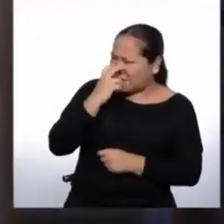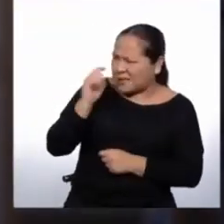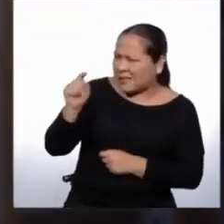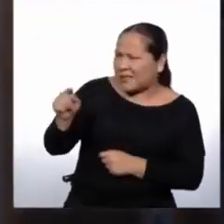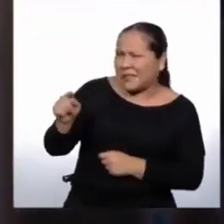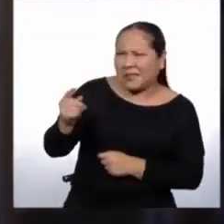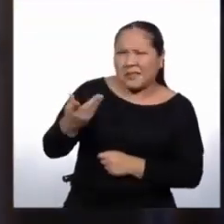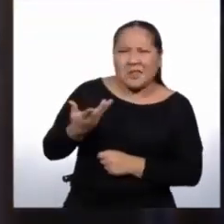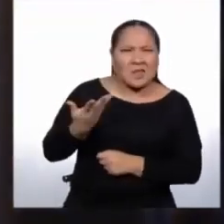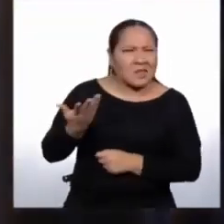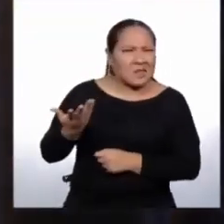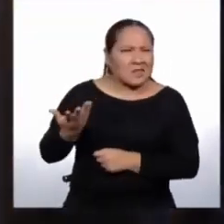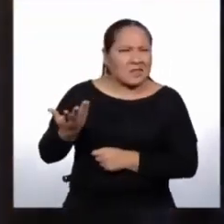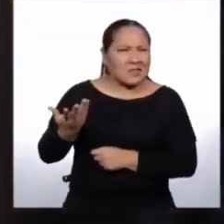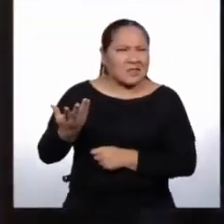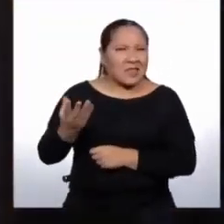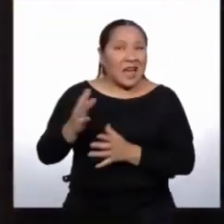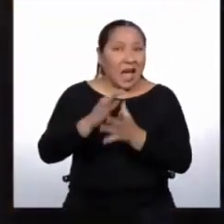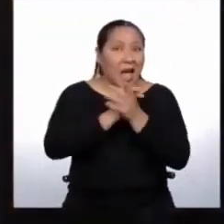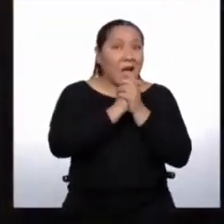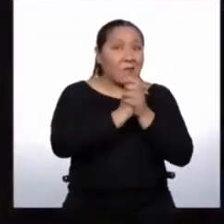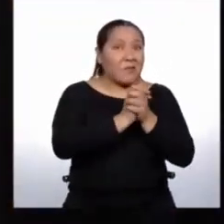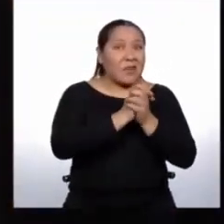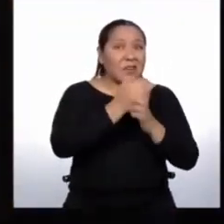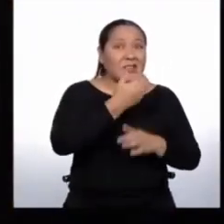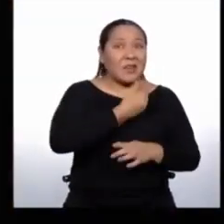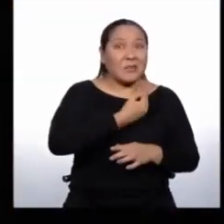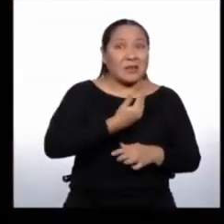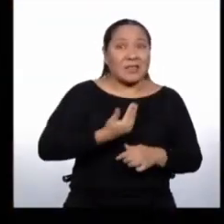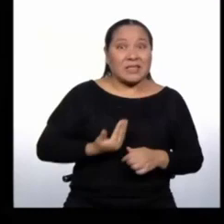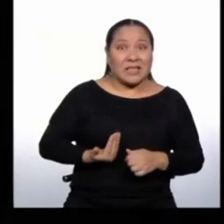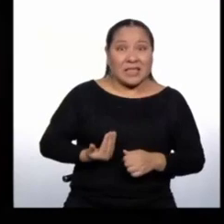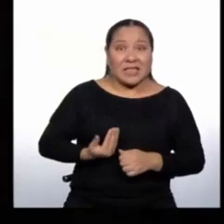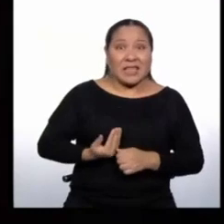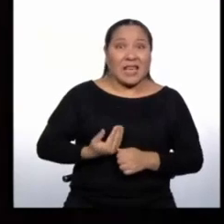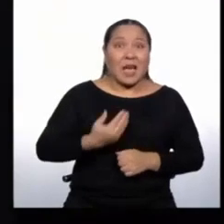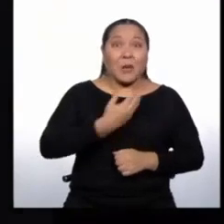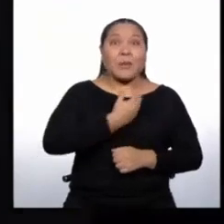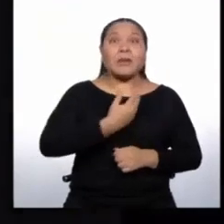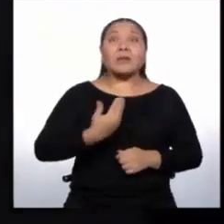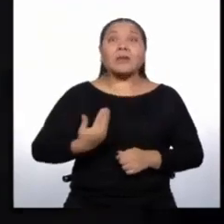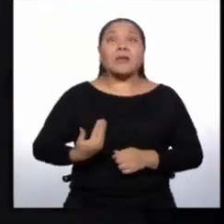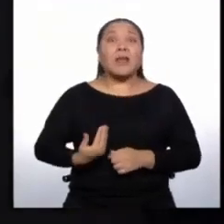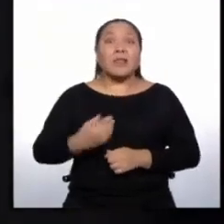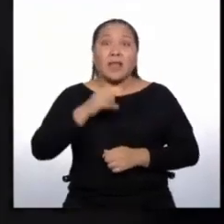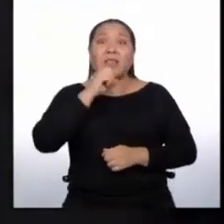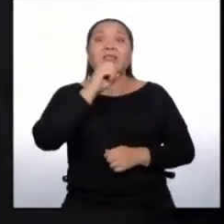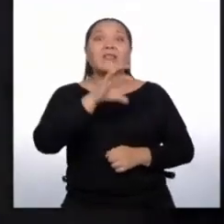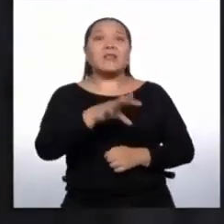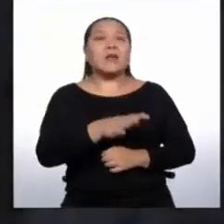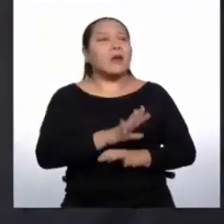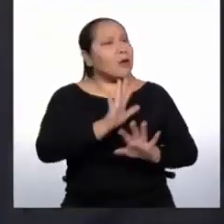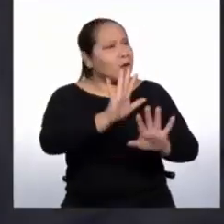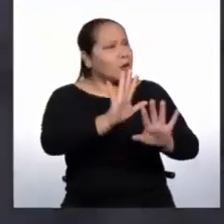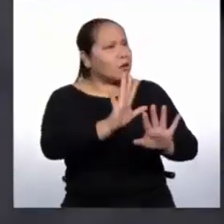del presidente, quien no se cansaba de repetir: Caballeros,